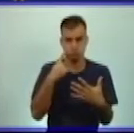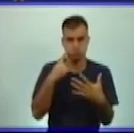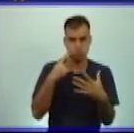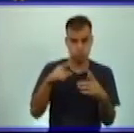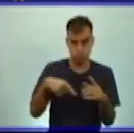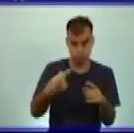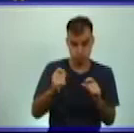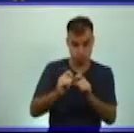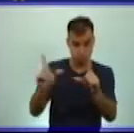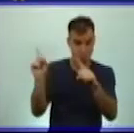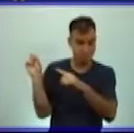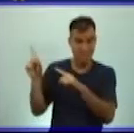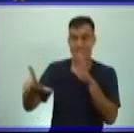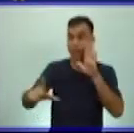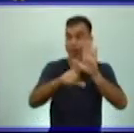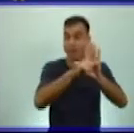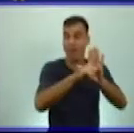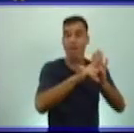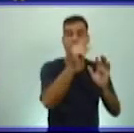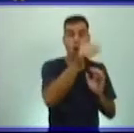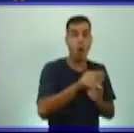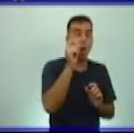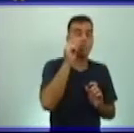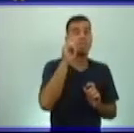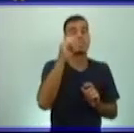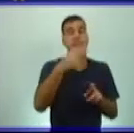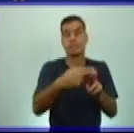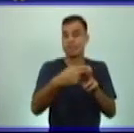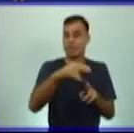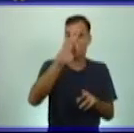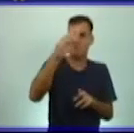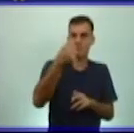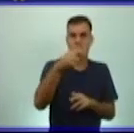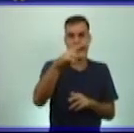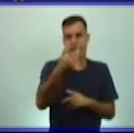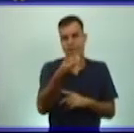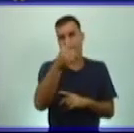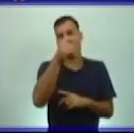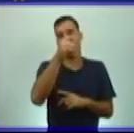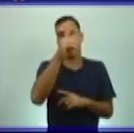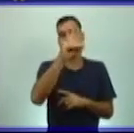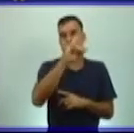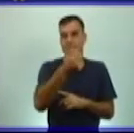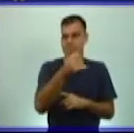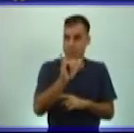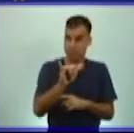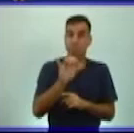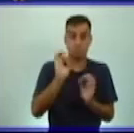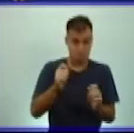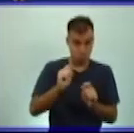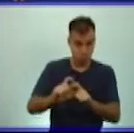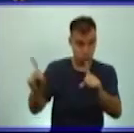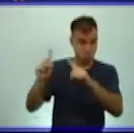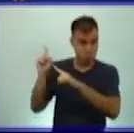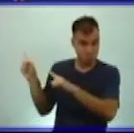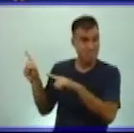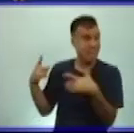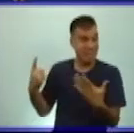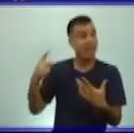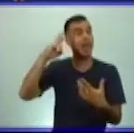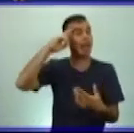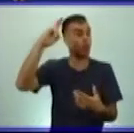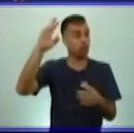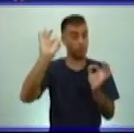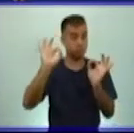de Faraday y en particular en la diapo nosotros les recordamos lo